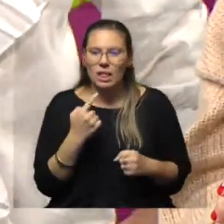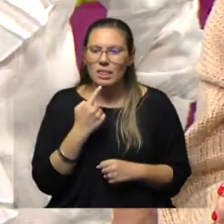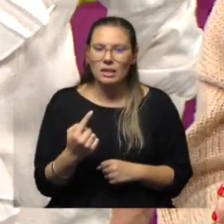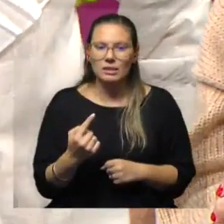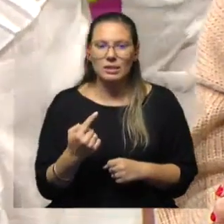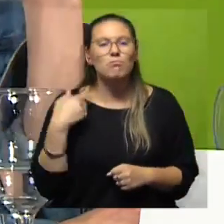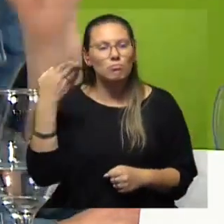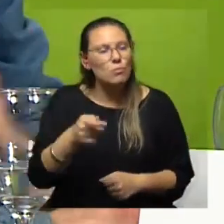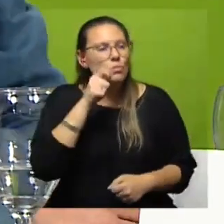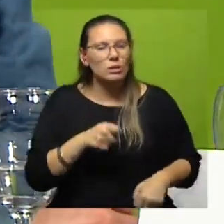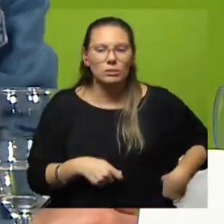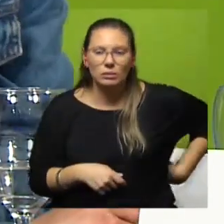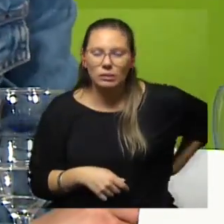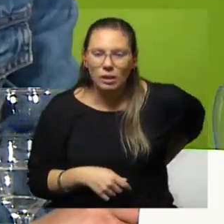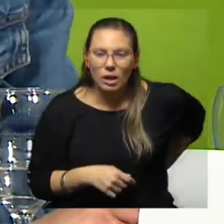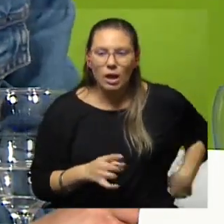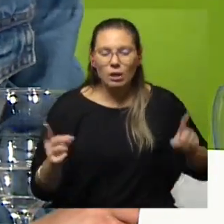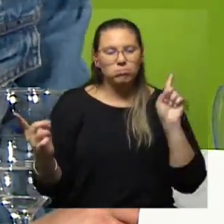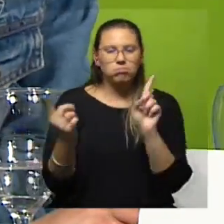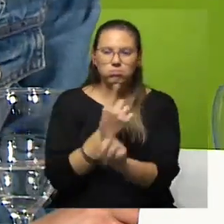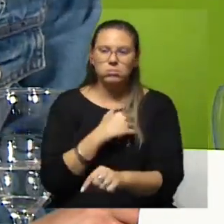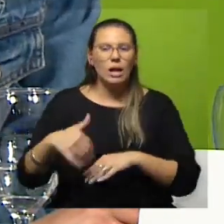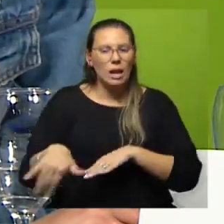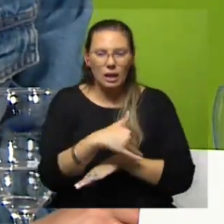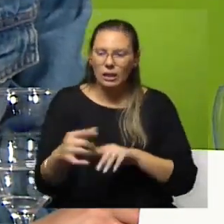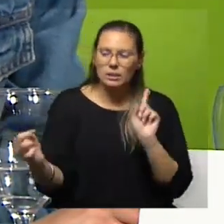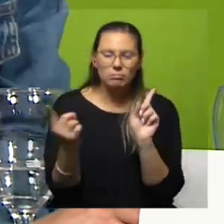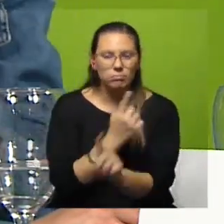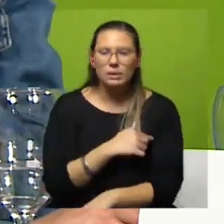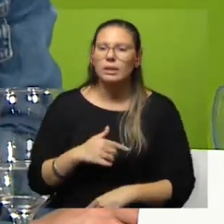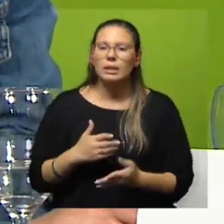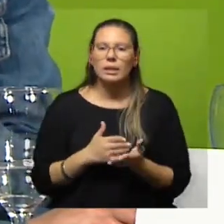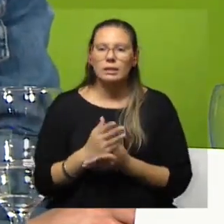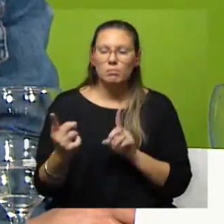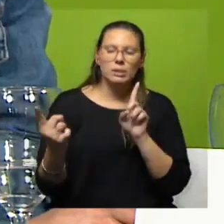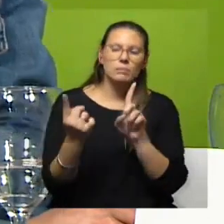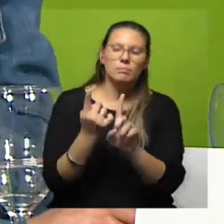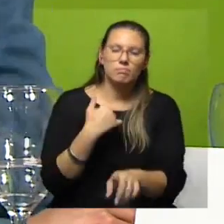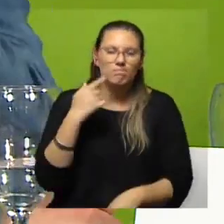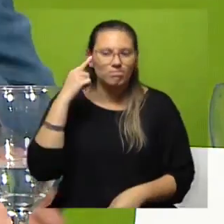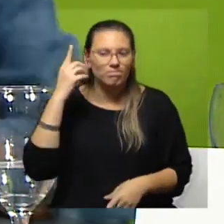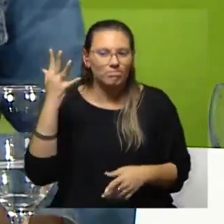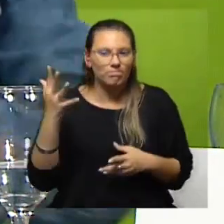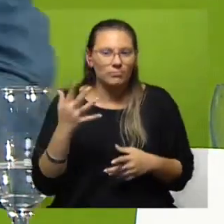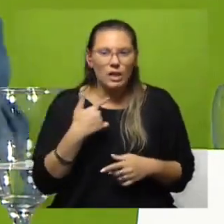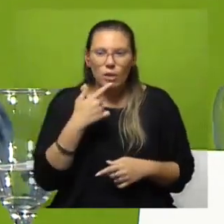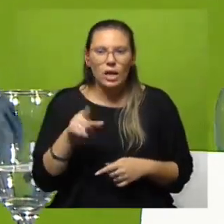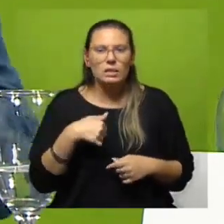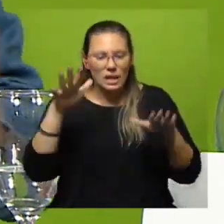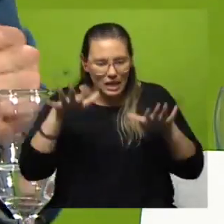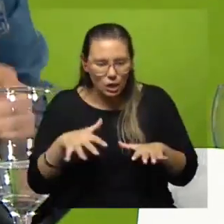te voy a ir a saludar. Mirá, me lo cruzaba varias veces por la calle a Renzo y siempre que me lo cruzaba pensaba, le voy a decir que es mi